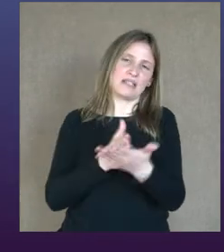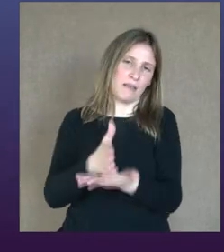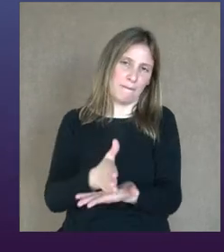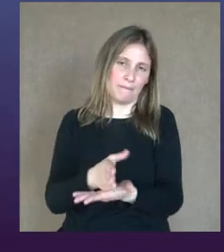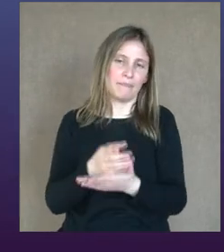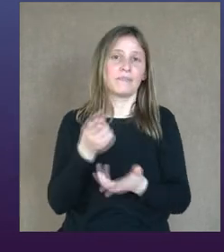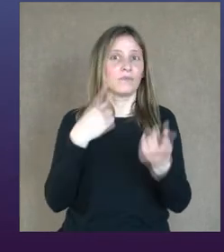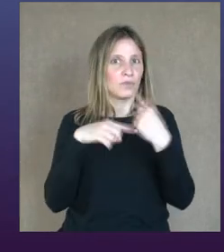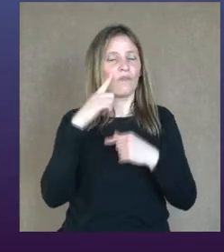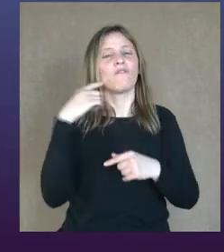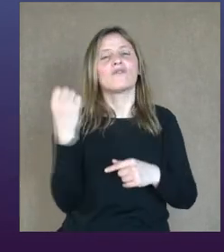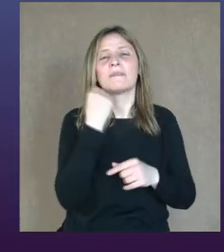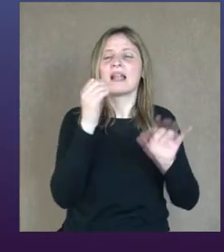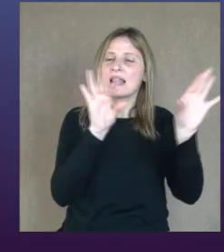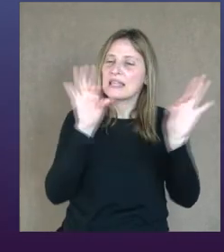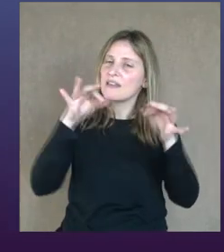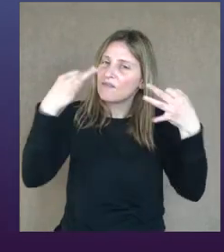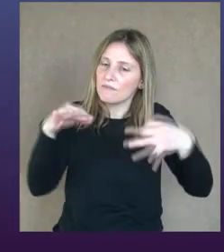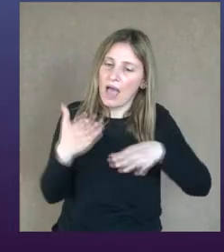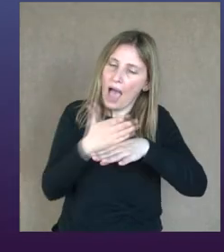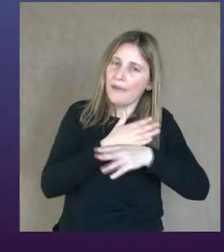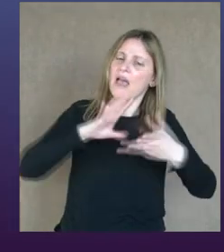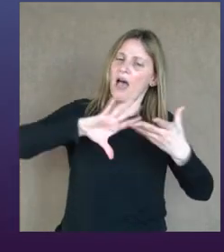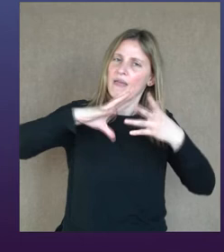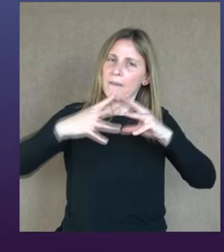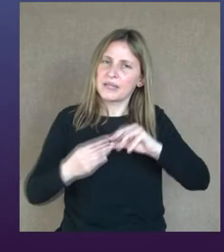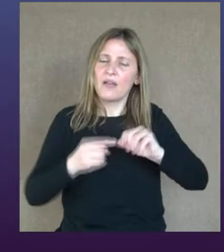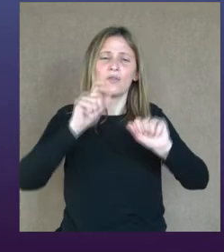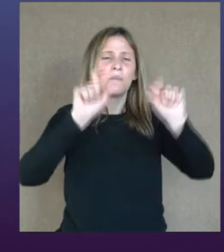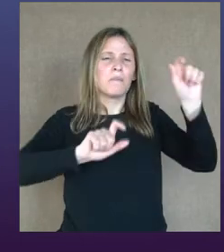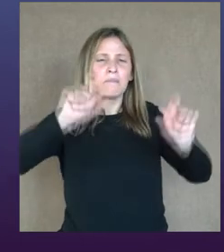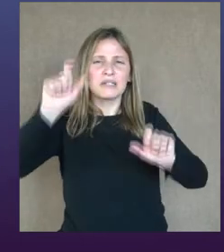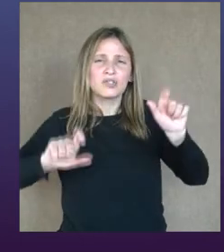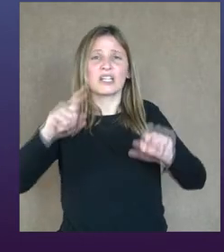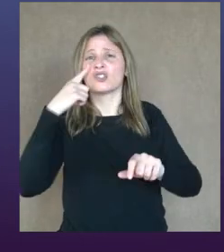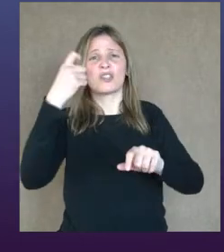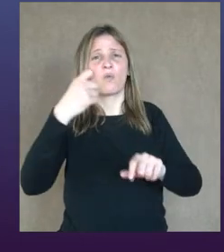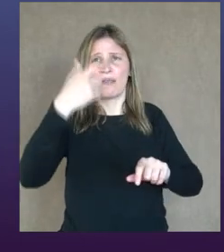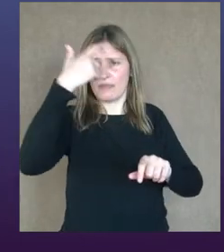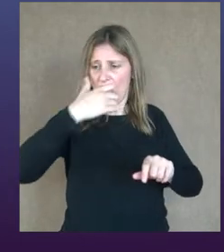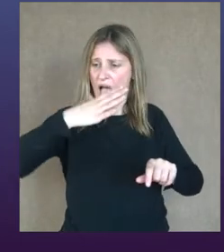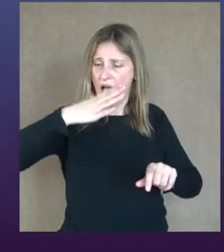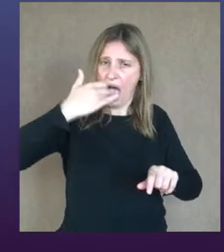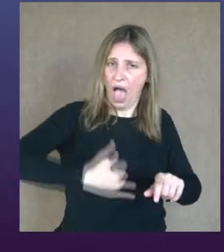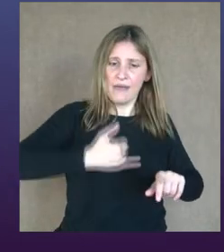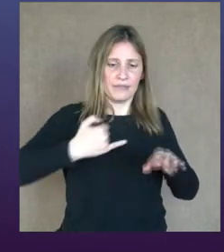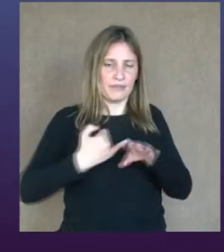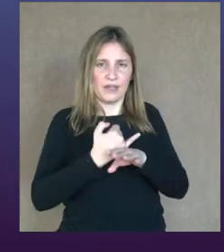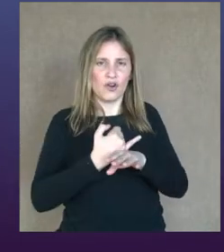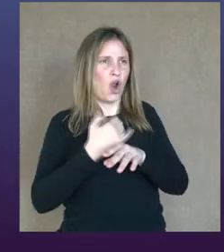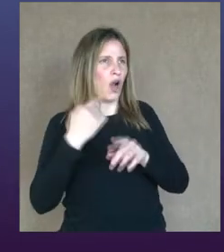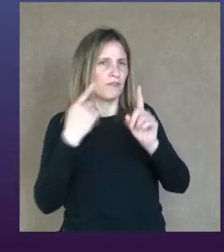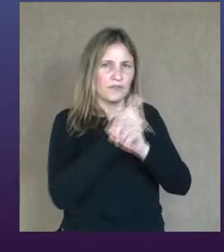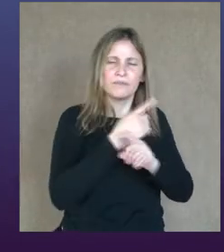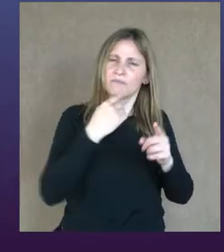lo fundamental es el repertorio, que sea adaptado, que el público no se dé cuenta de nuestras dificultades y que tenga la capacidad